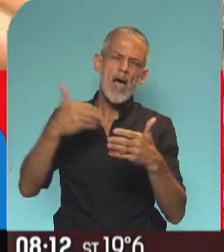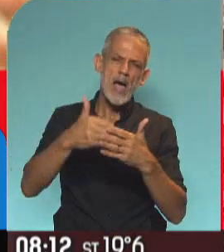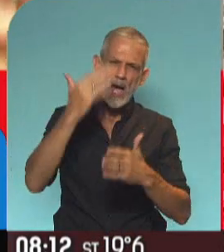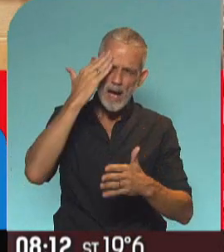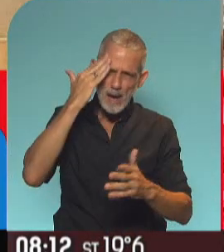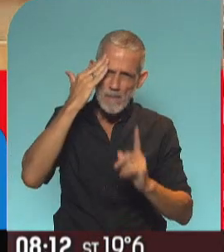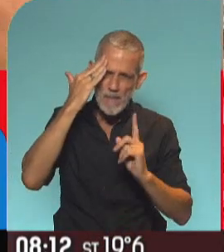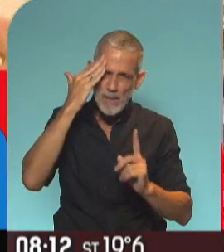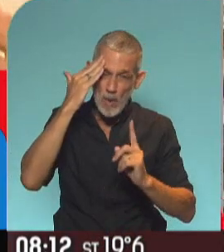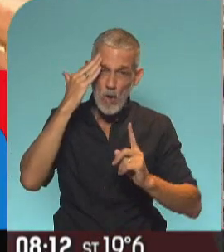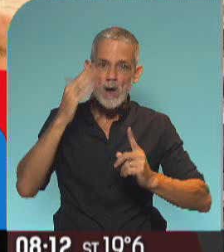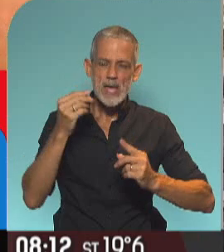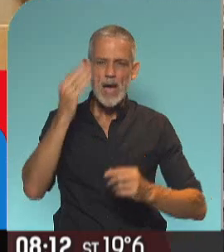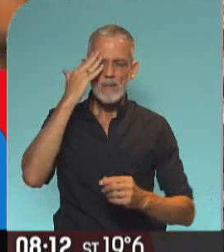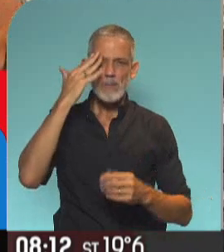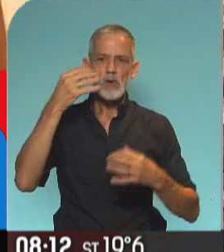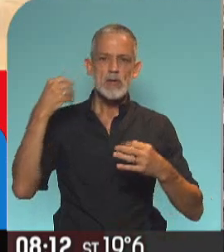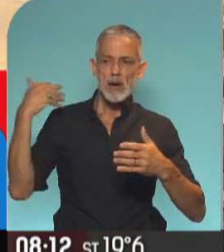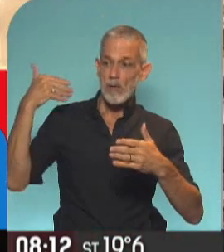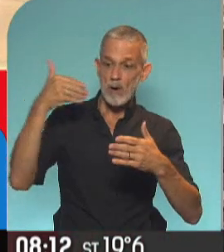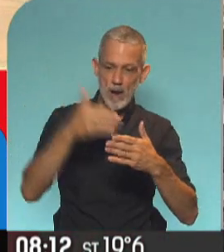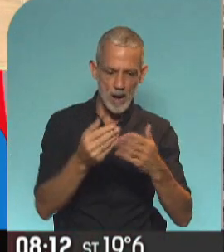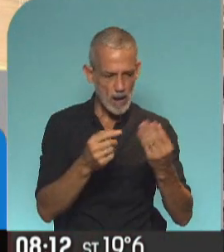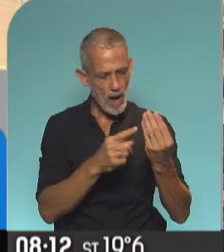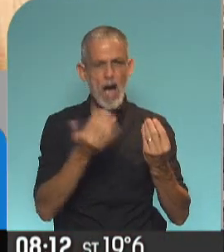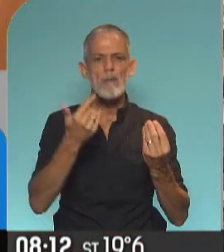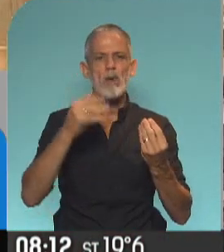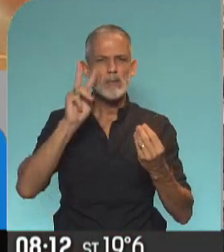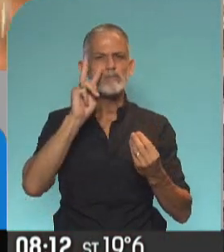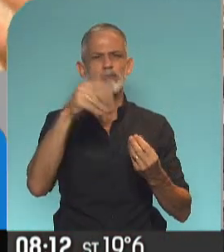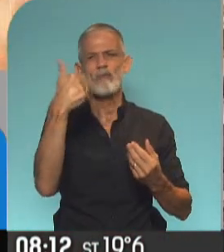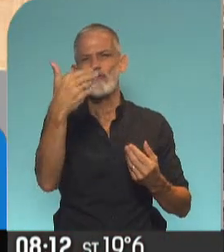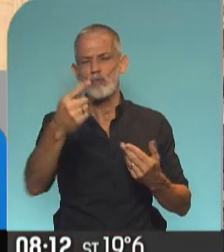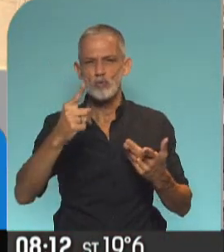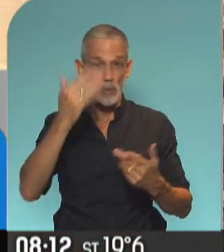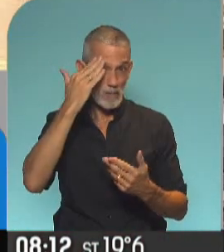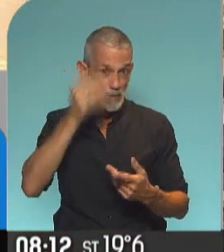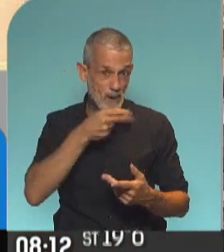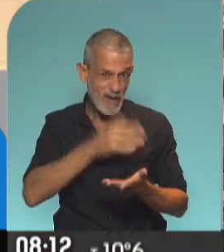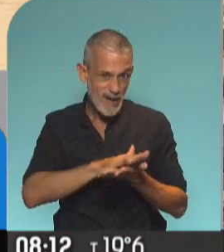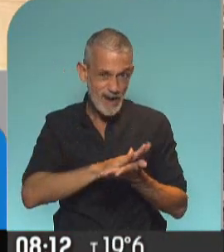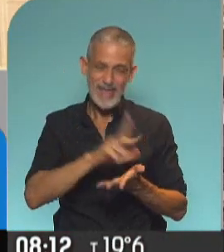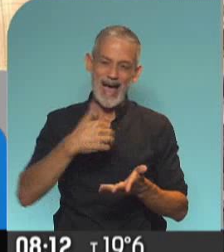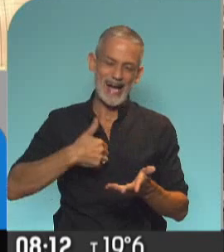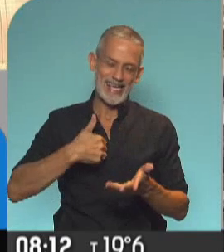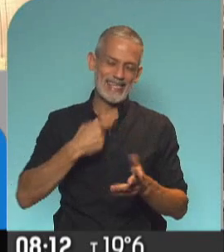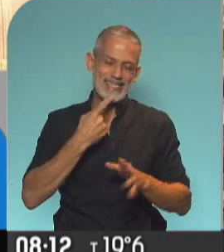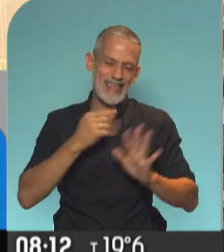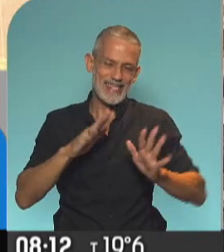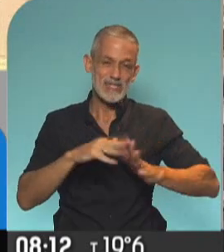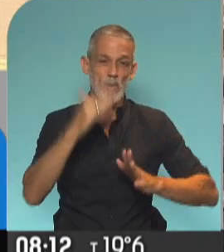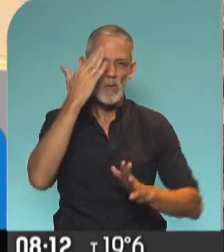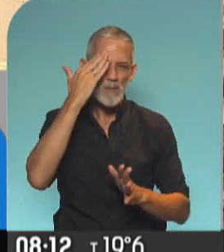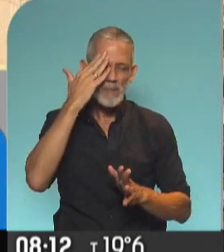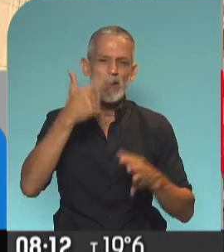memoria, cuando se hace efectiva, nos permite mirar el futuro. Sin memoria, en Argentina decimos sin